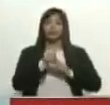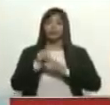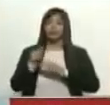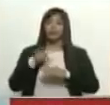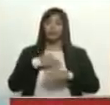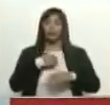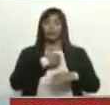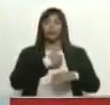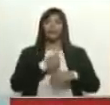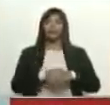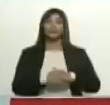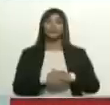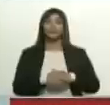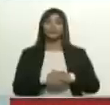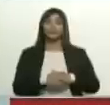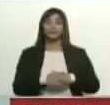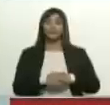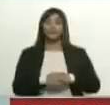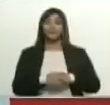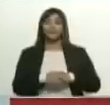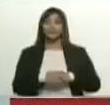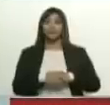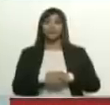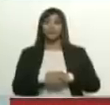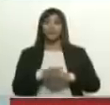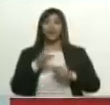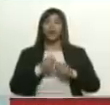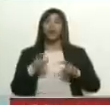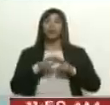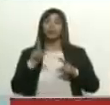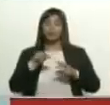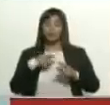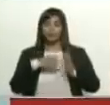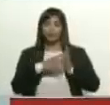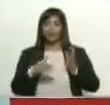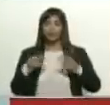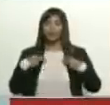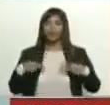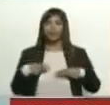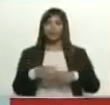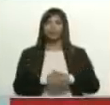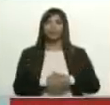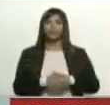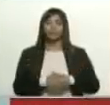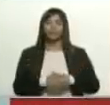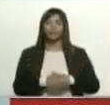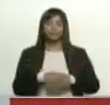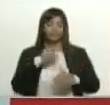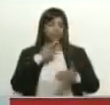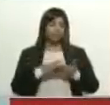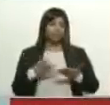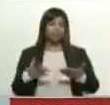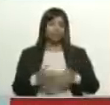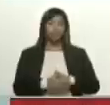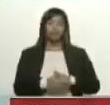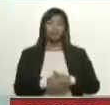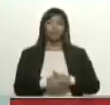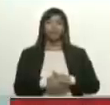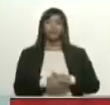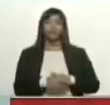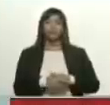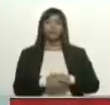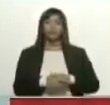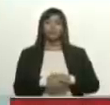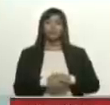Alto Comisionado de las Naciones Unidas para los Derechos Humanos, ¿verdad? La delegación de la ONU